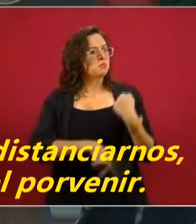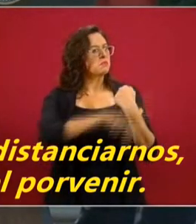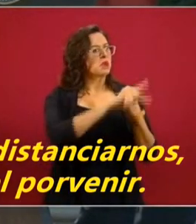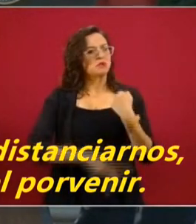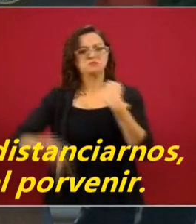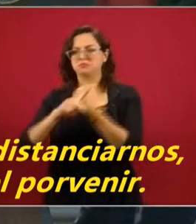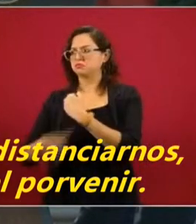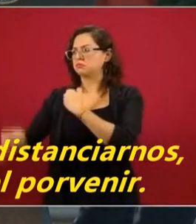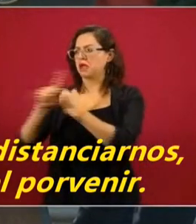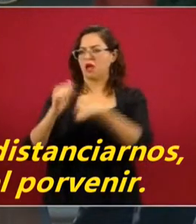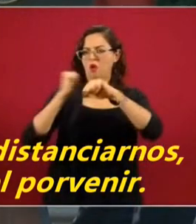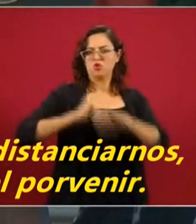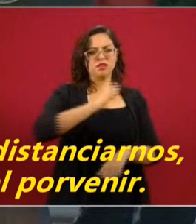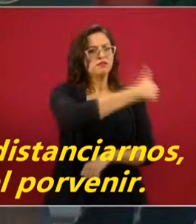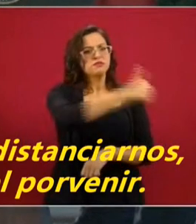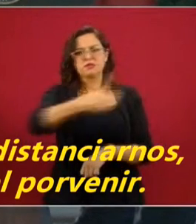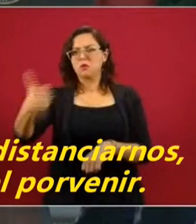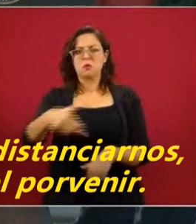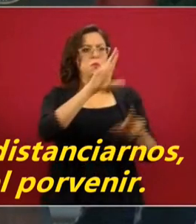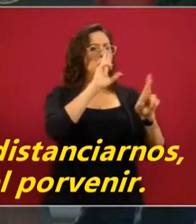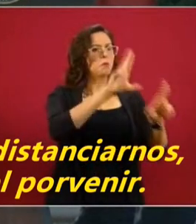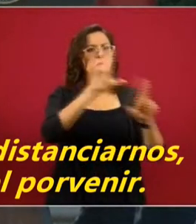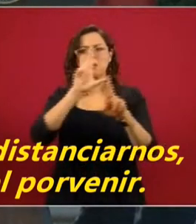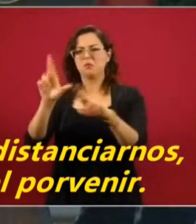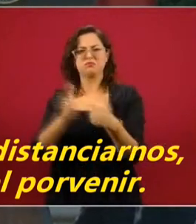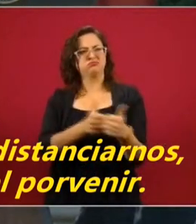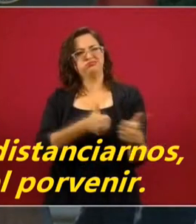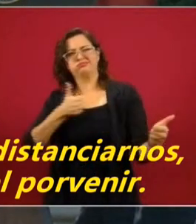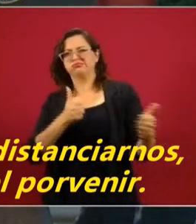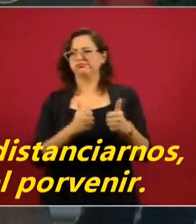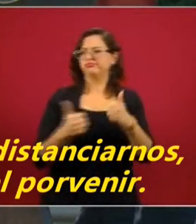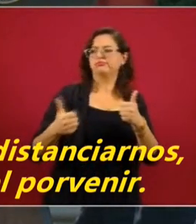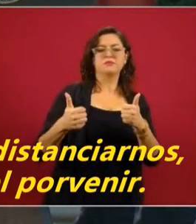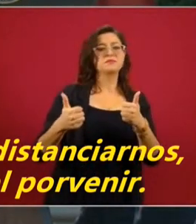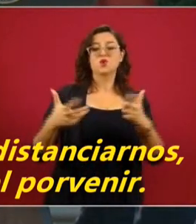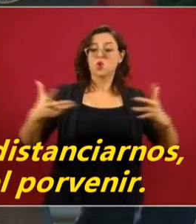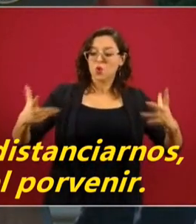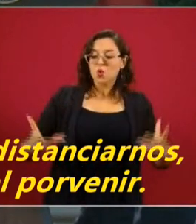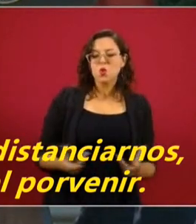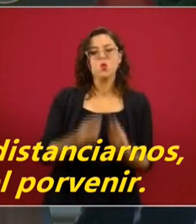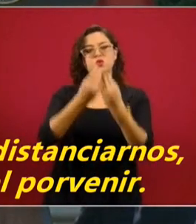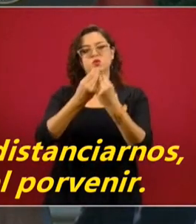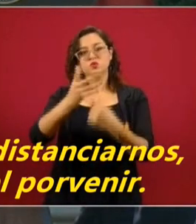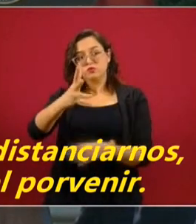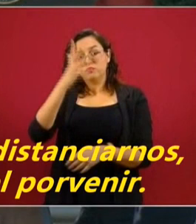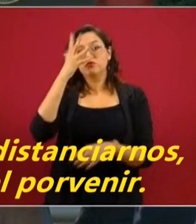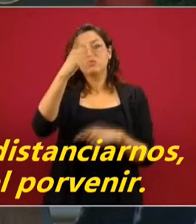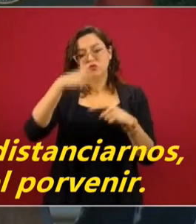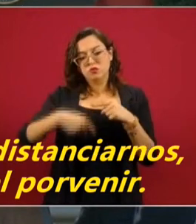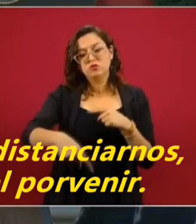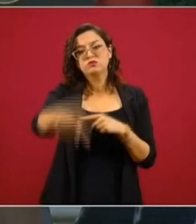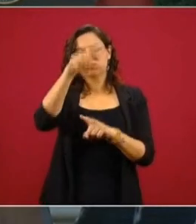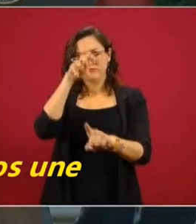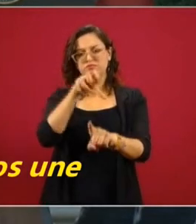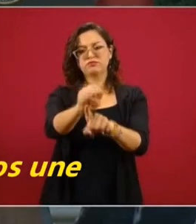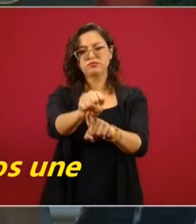soberanías, en vez de distanciarnos, estamos optando por marchar juntos hacia el